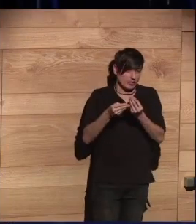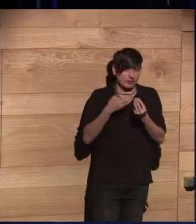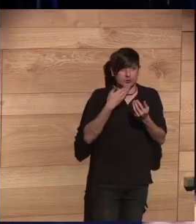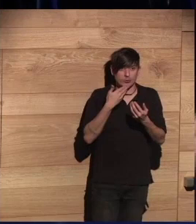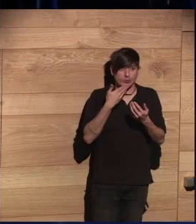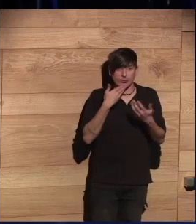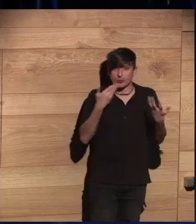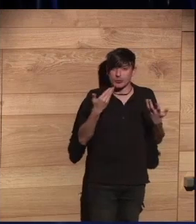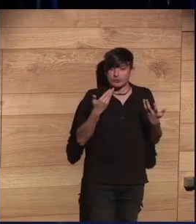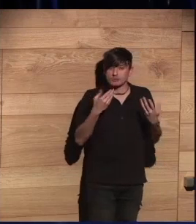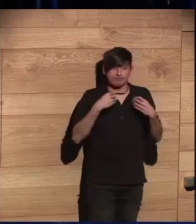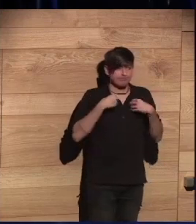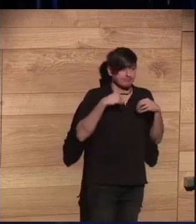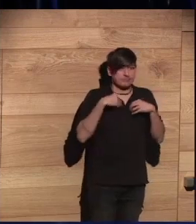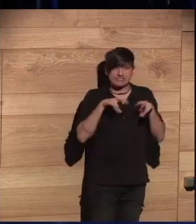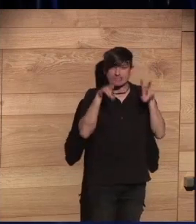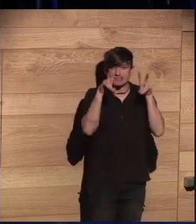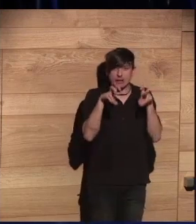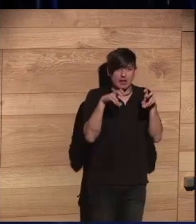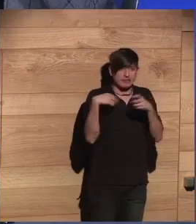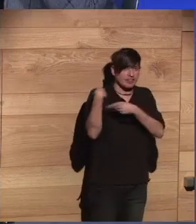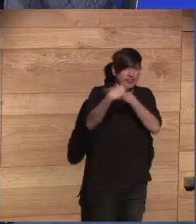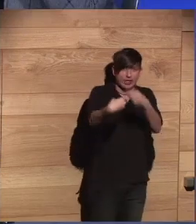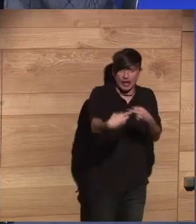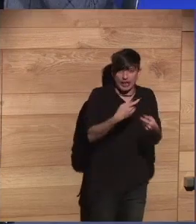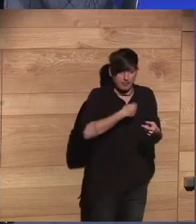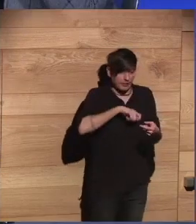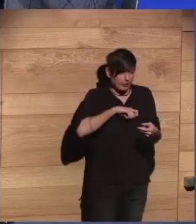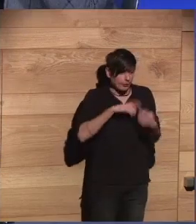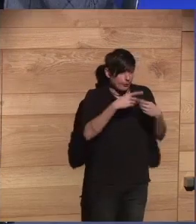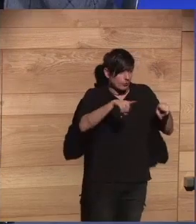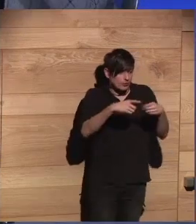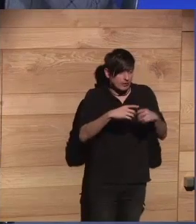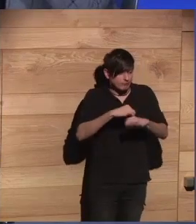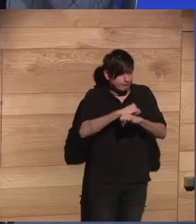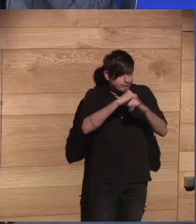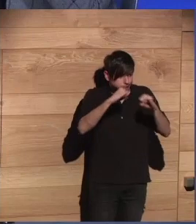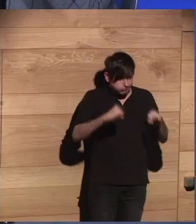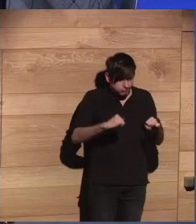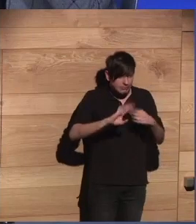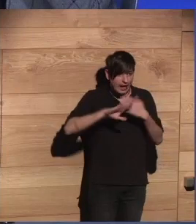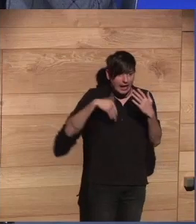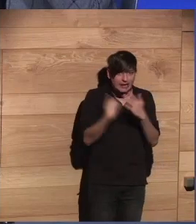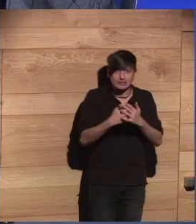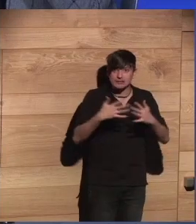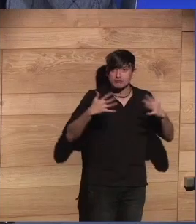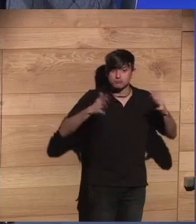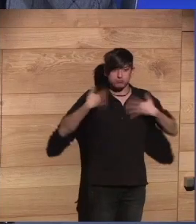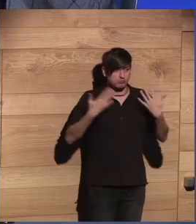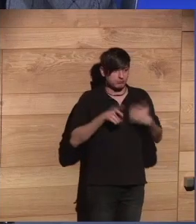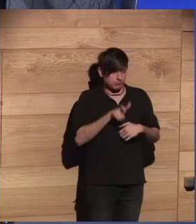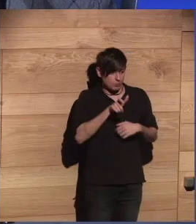glosar sobre el folclore español de la manera más tradicional, y está instaurado hasta cuando de repente, como